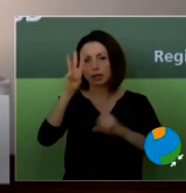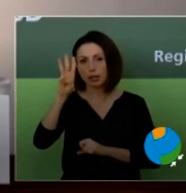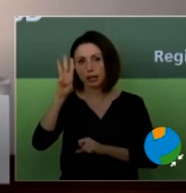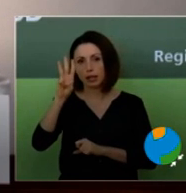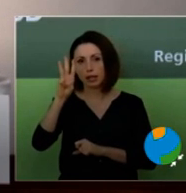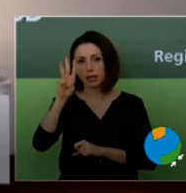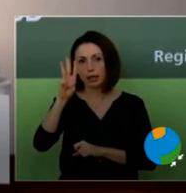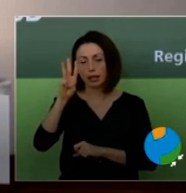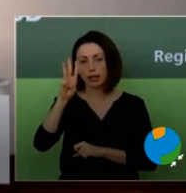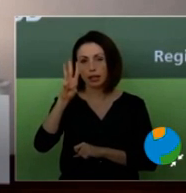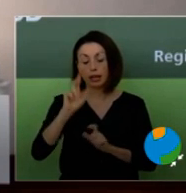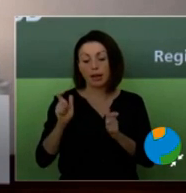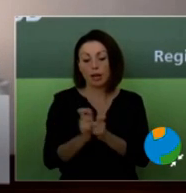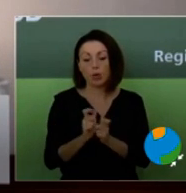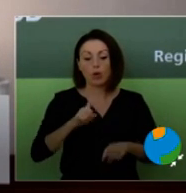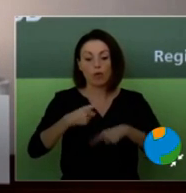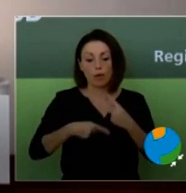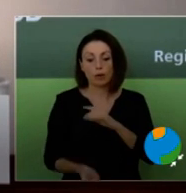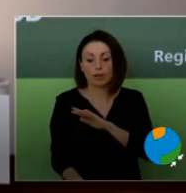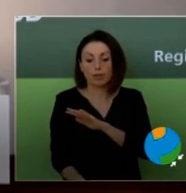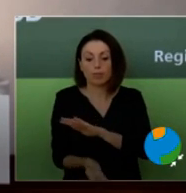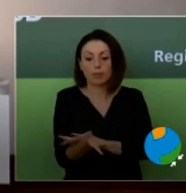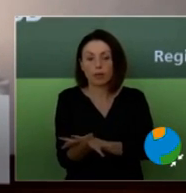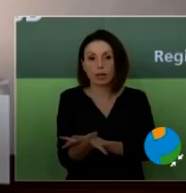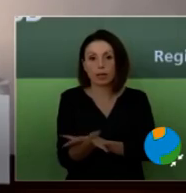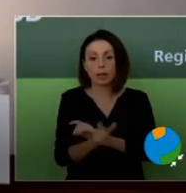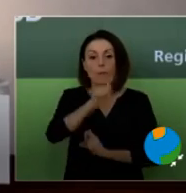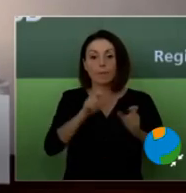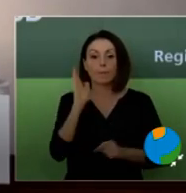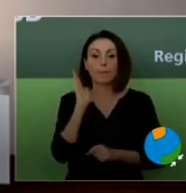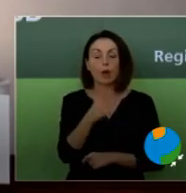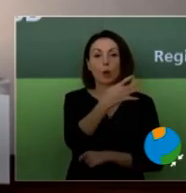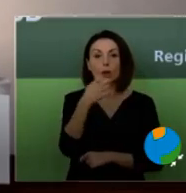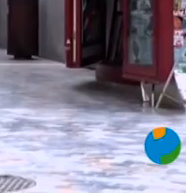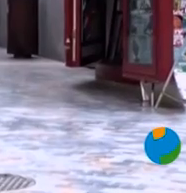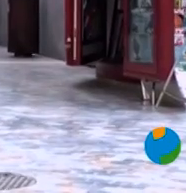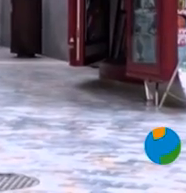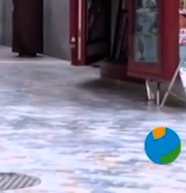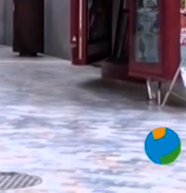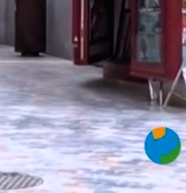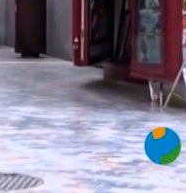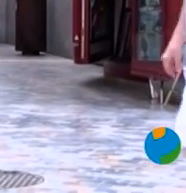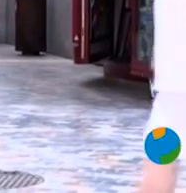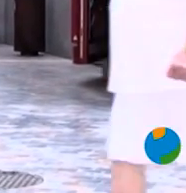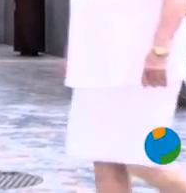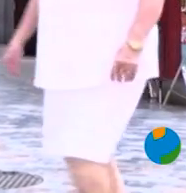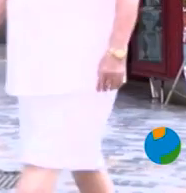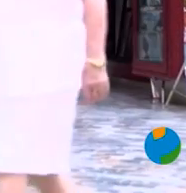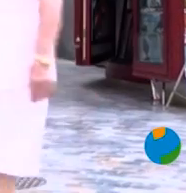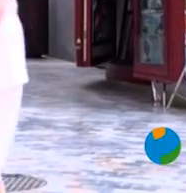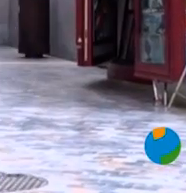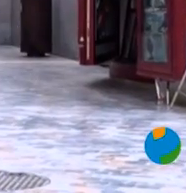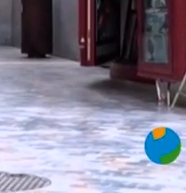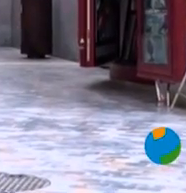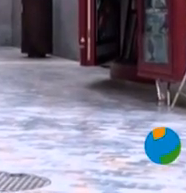cuyo origen se encuentra en las reuniones familiares en los que han resultado afectadas 401 personas también destacan los 30 brotes cuyo origen